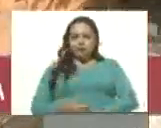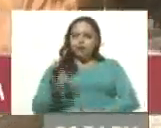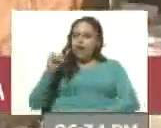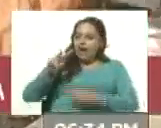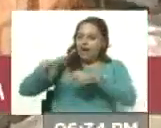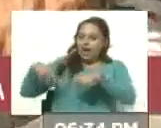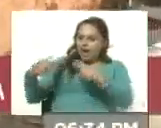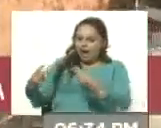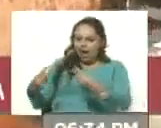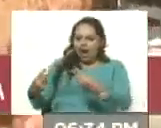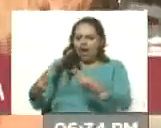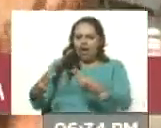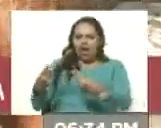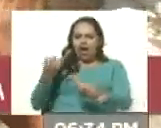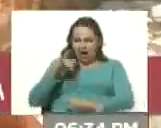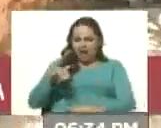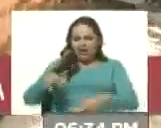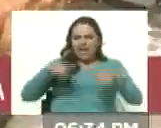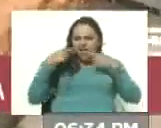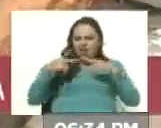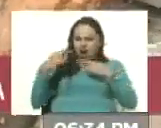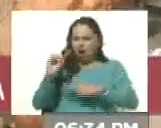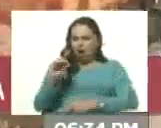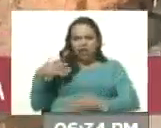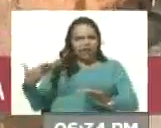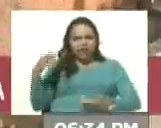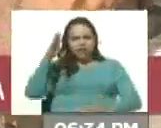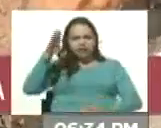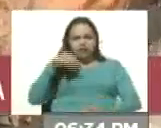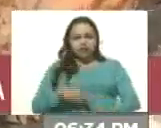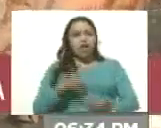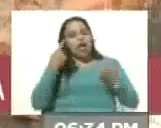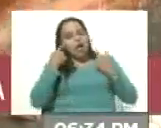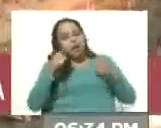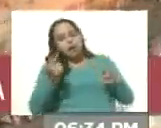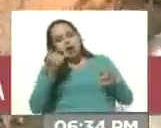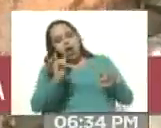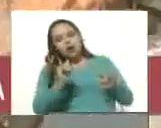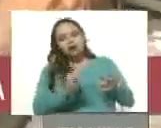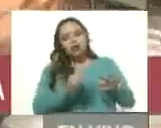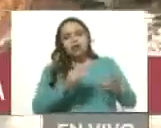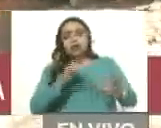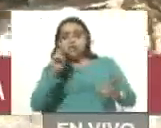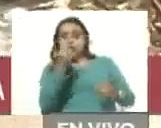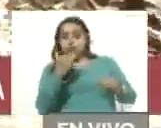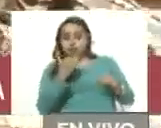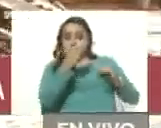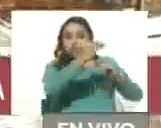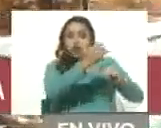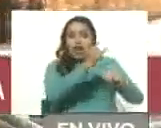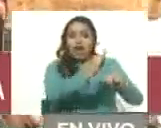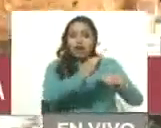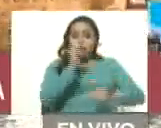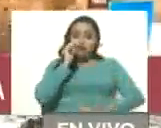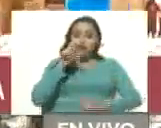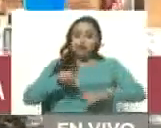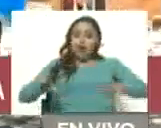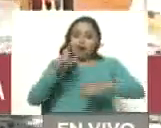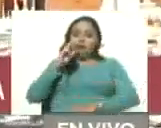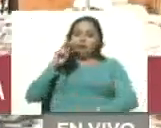era futura y aquí probablemente en el segundo nivel va a haber un gran mirador